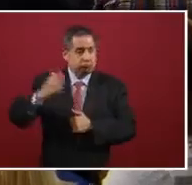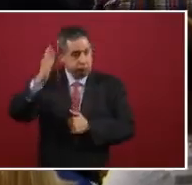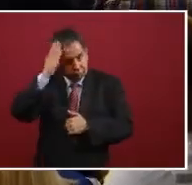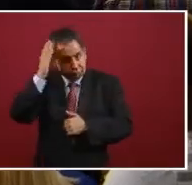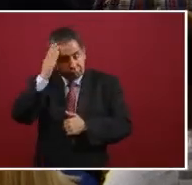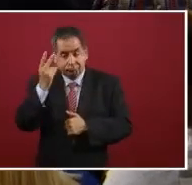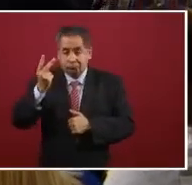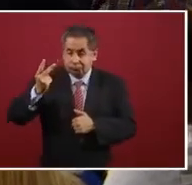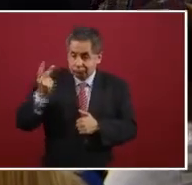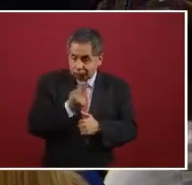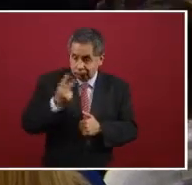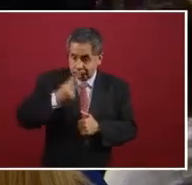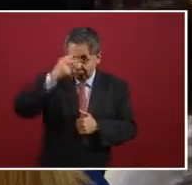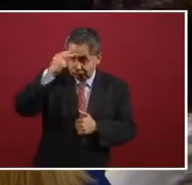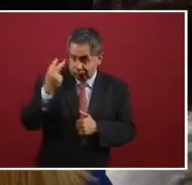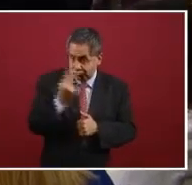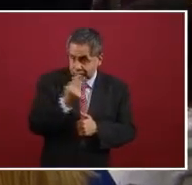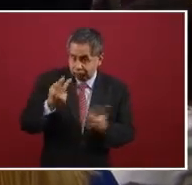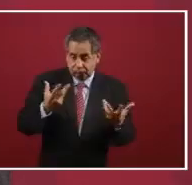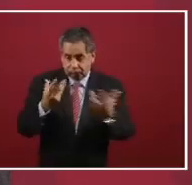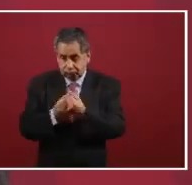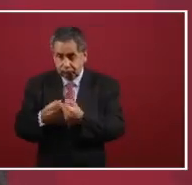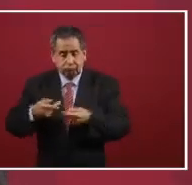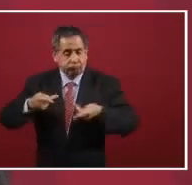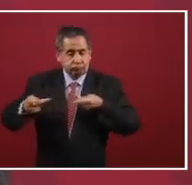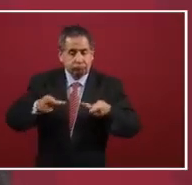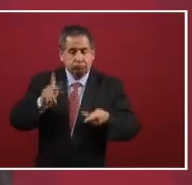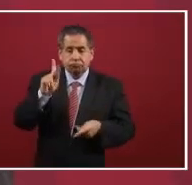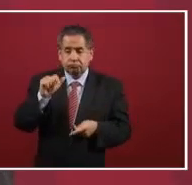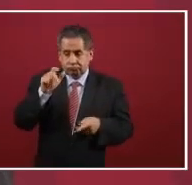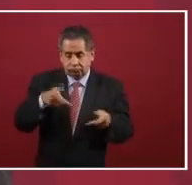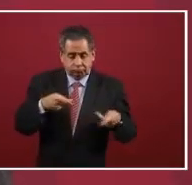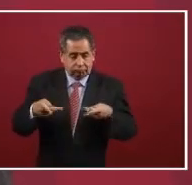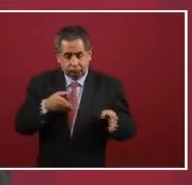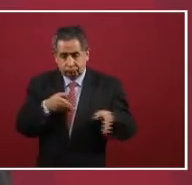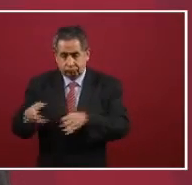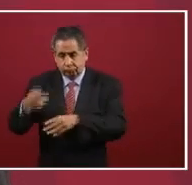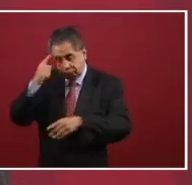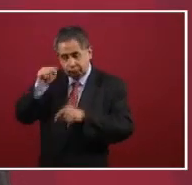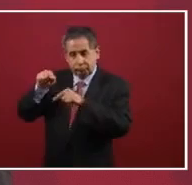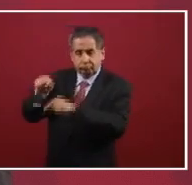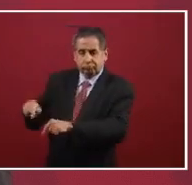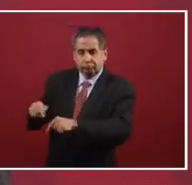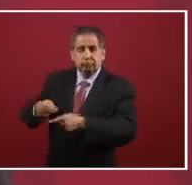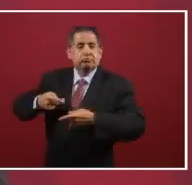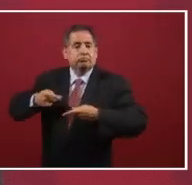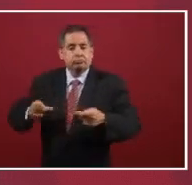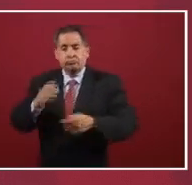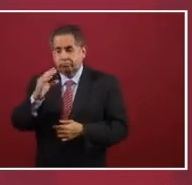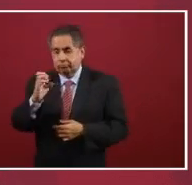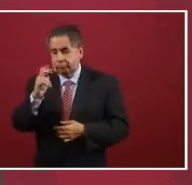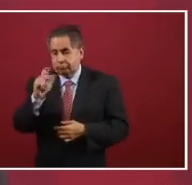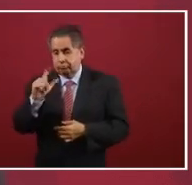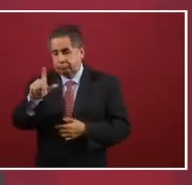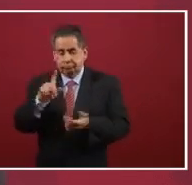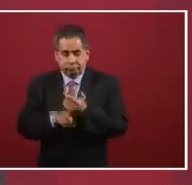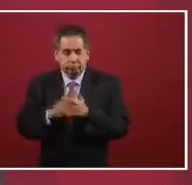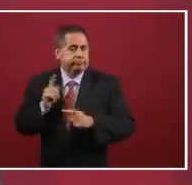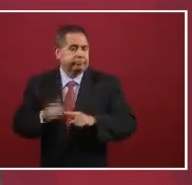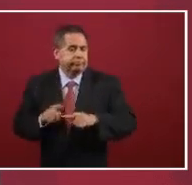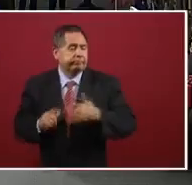México la aplicación del Plan de Desarrollo Integral para Centroamérica preparado por la CEPAL. Así lo dice.